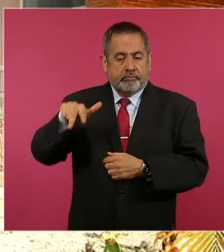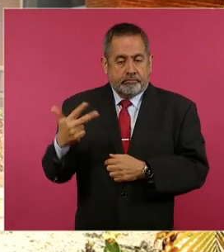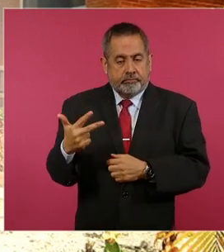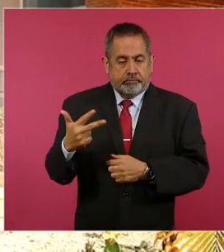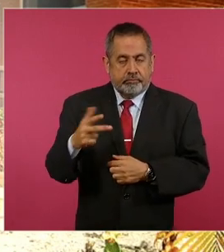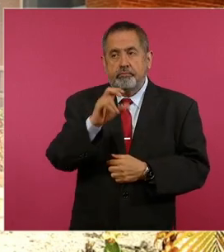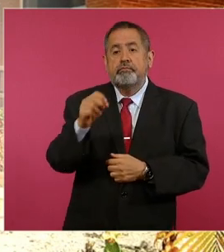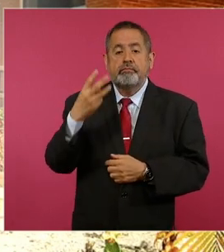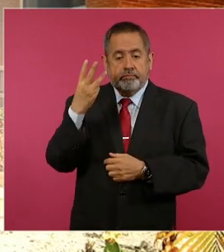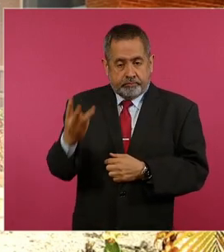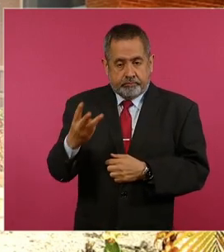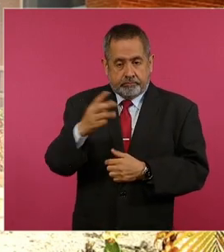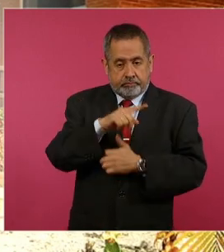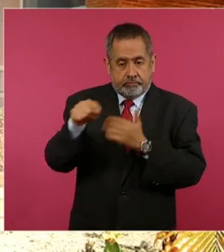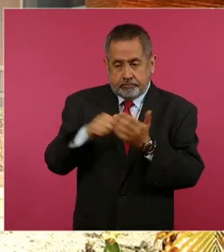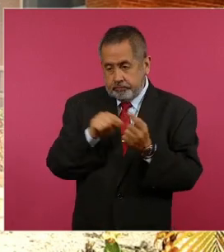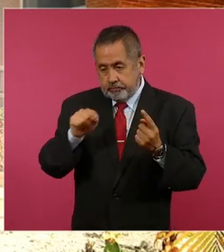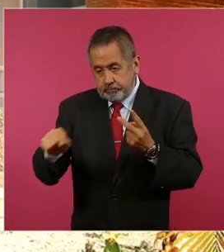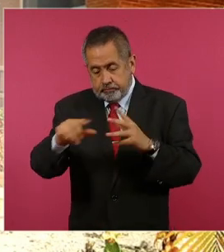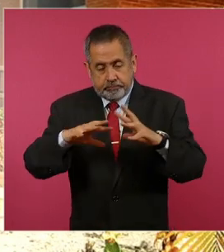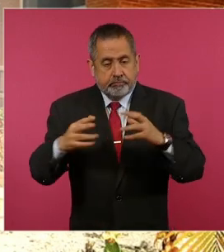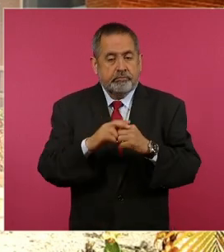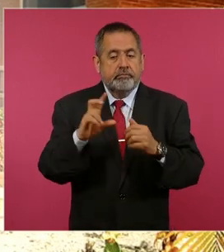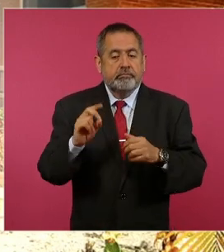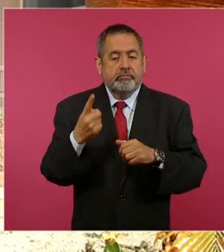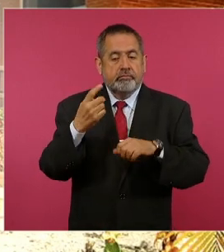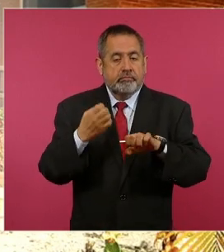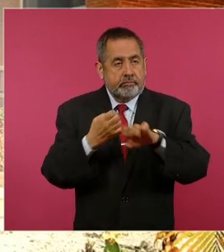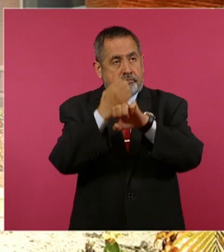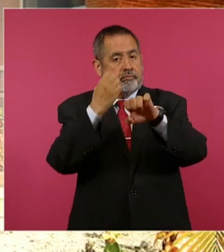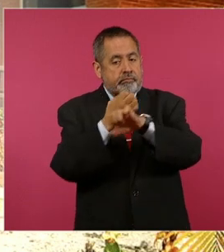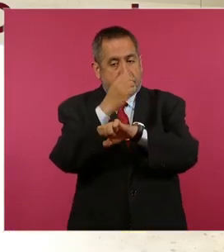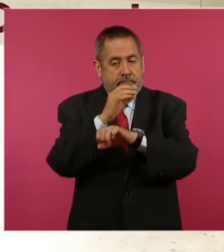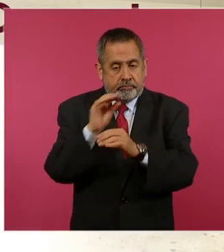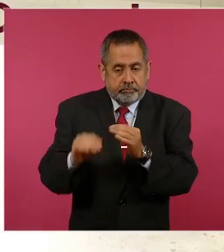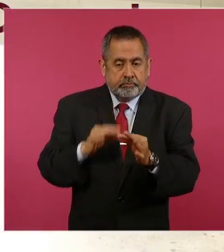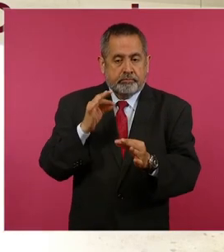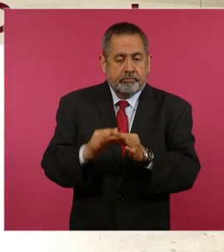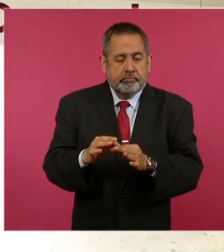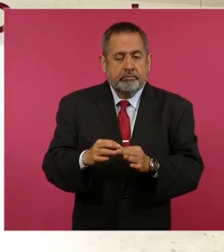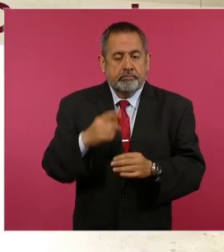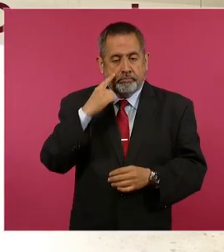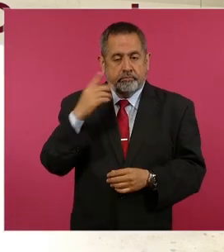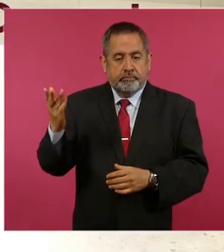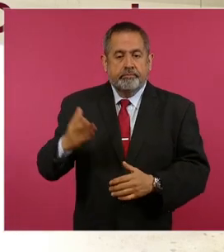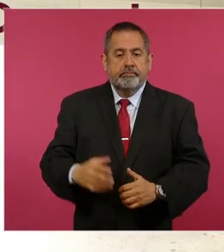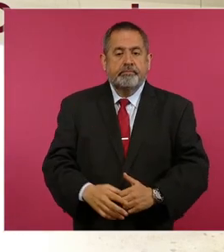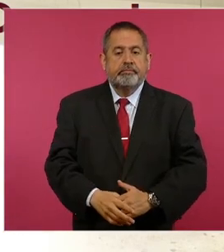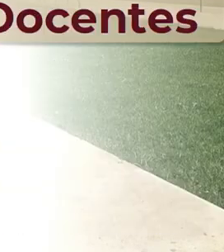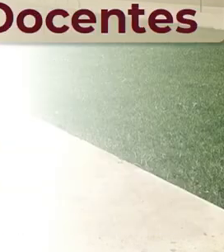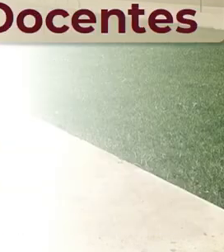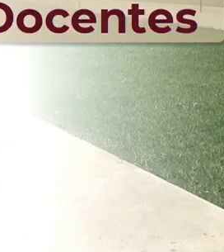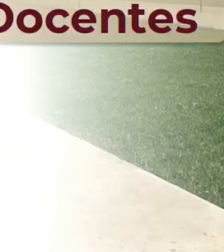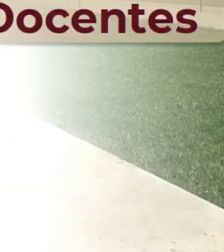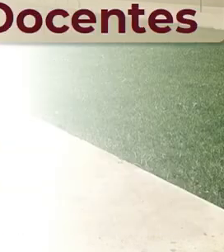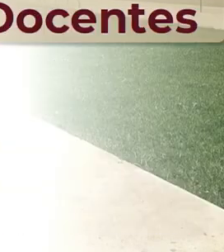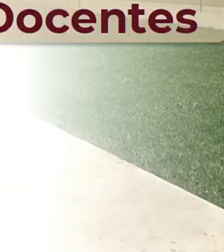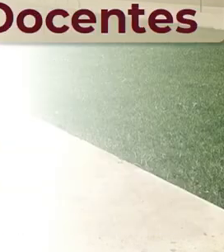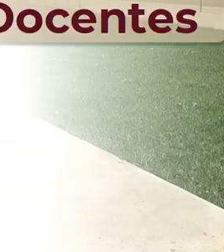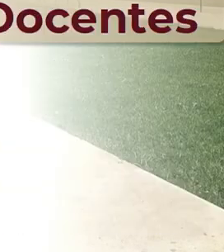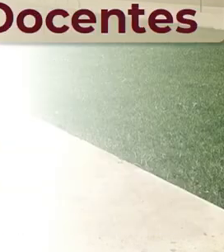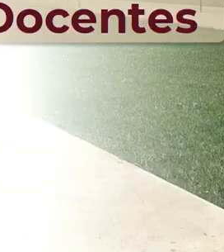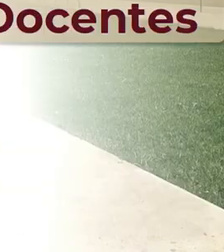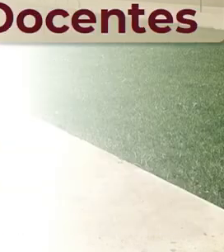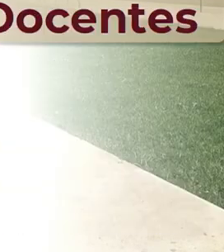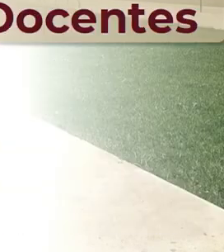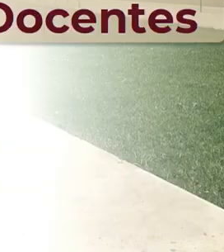213 sedes en 31 entidades del país, de las cuales, como se ve en la gráfica, 127